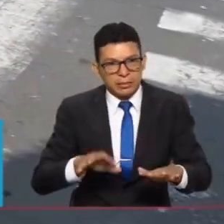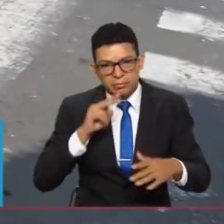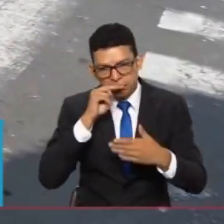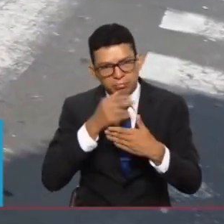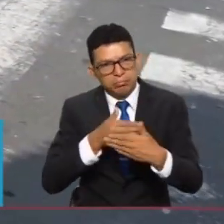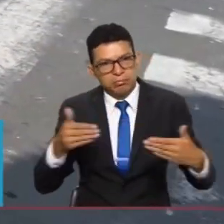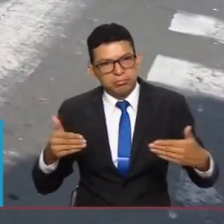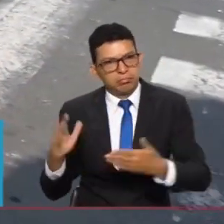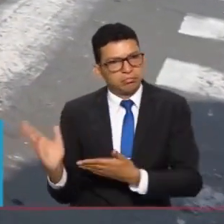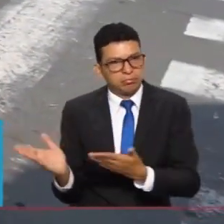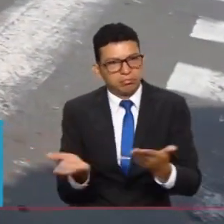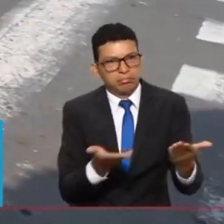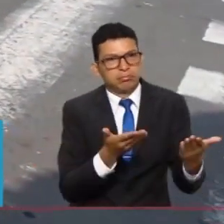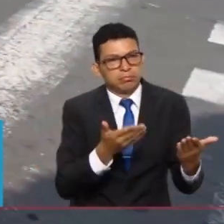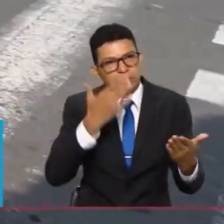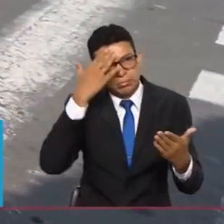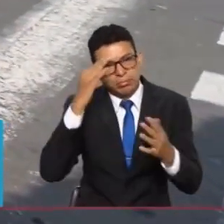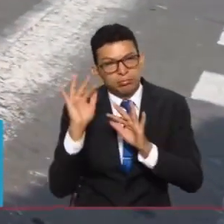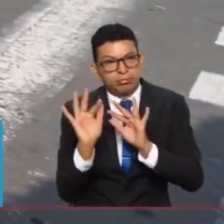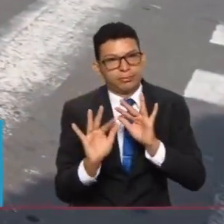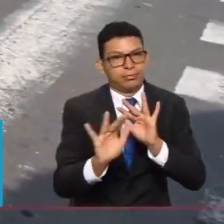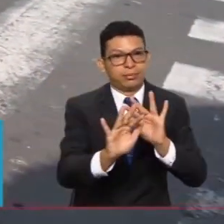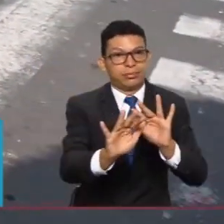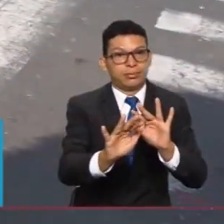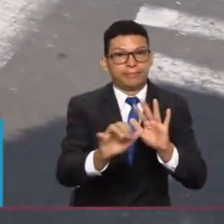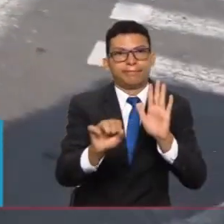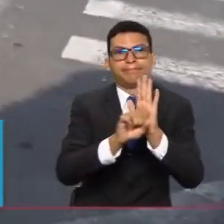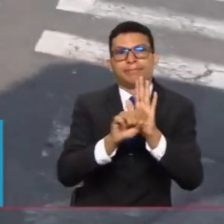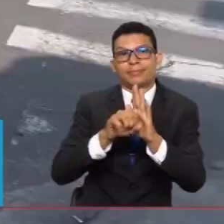sin problema, porque el pare está en este sector aquí en la